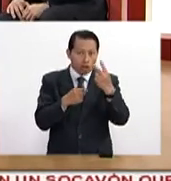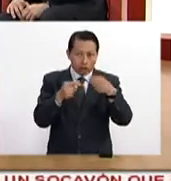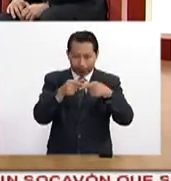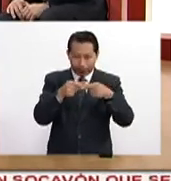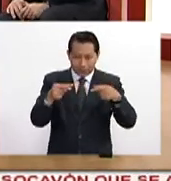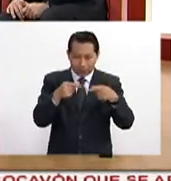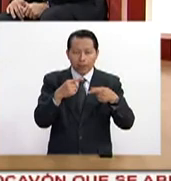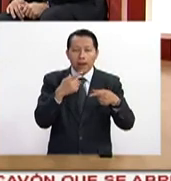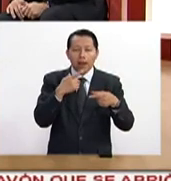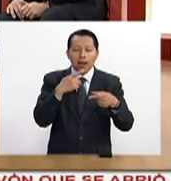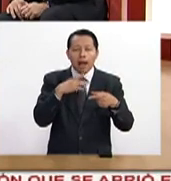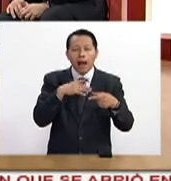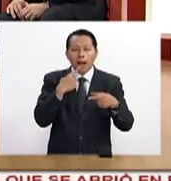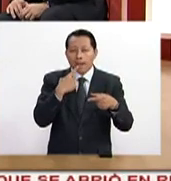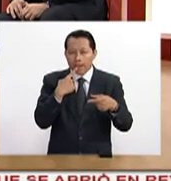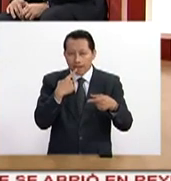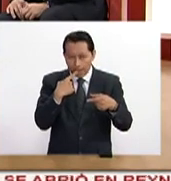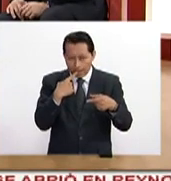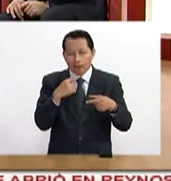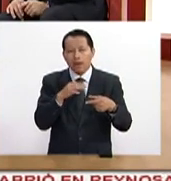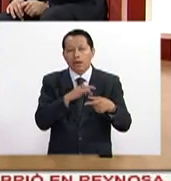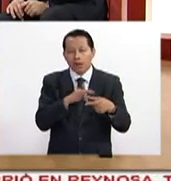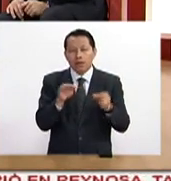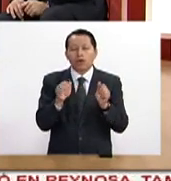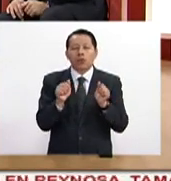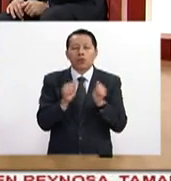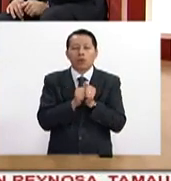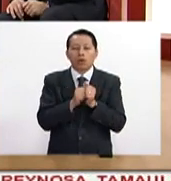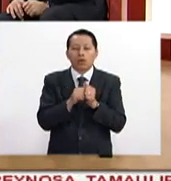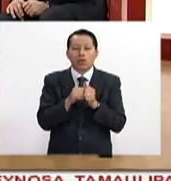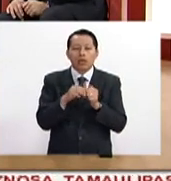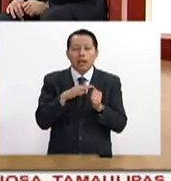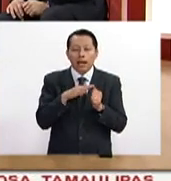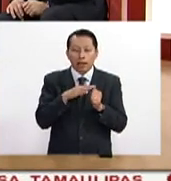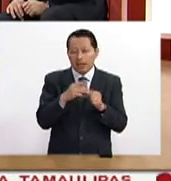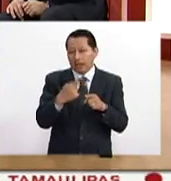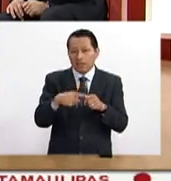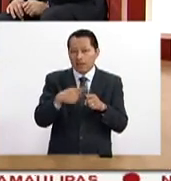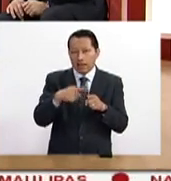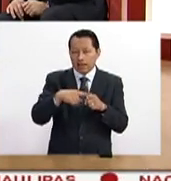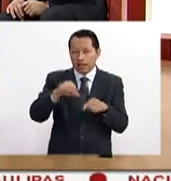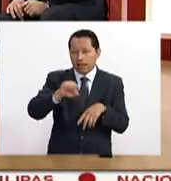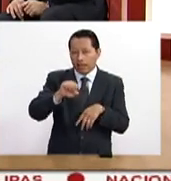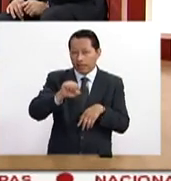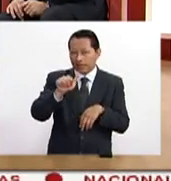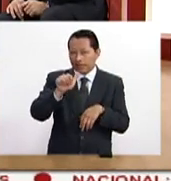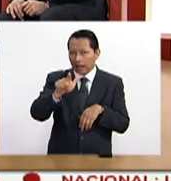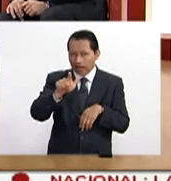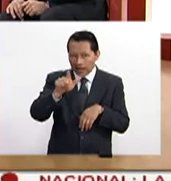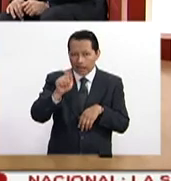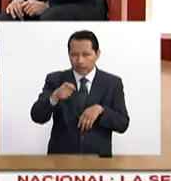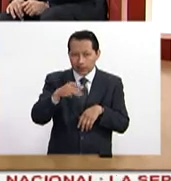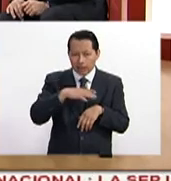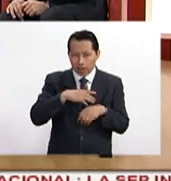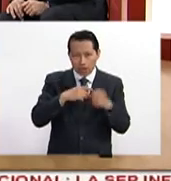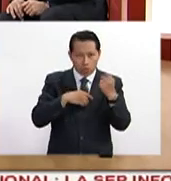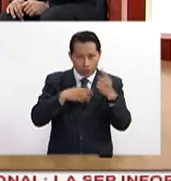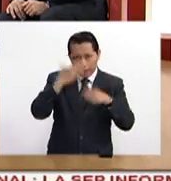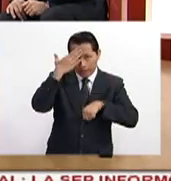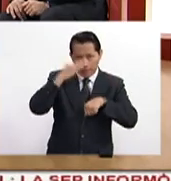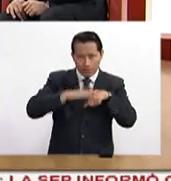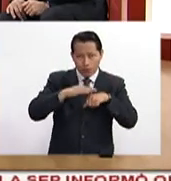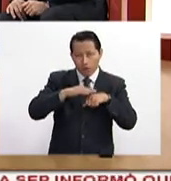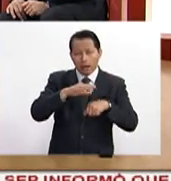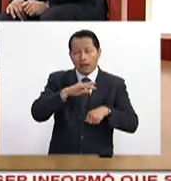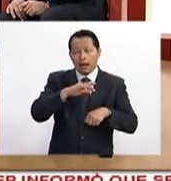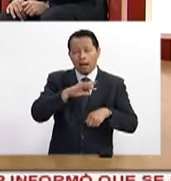Además de esta de criollo, hicimos 2 barras hechas con sales distintas. Una, por ejemplo, que le llamamos Memorias Mexicanas, está